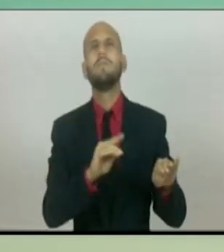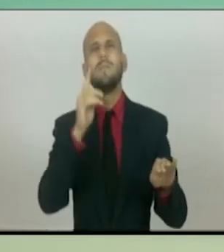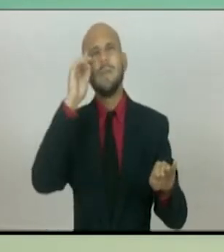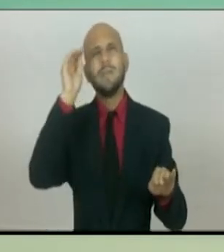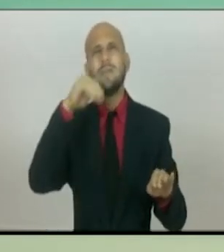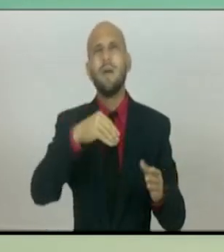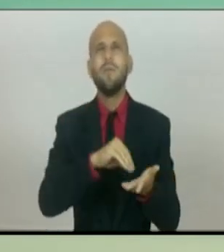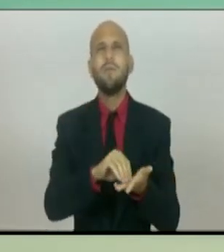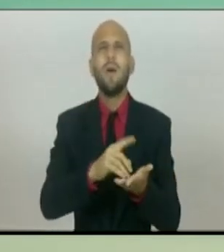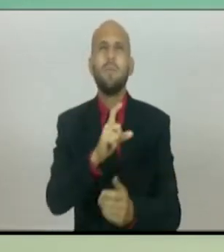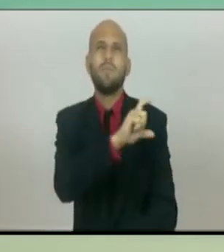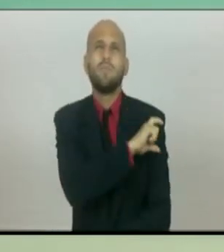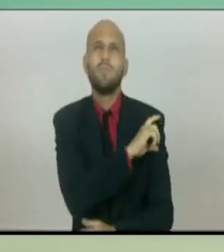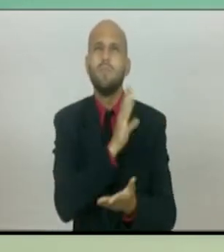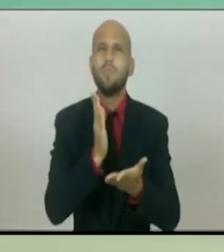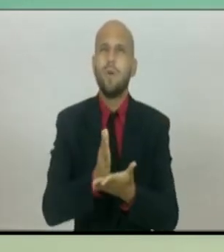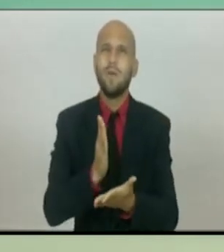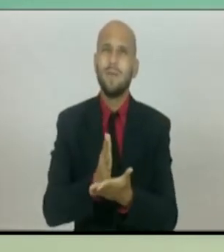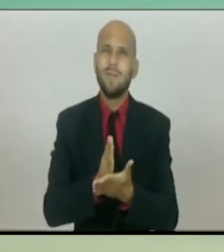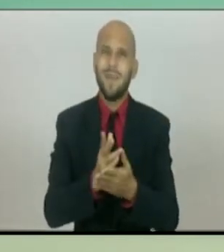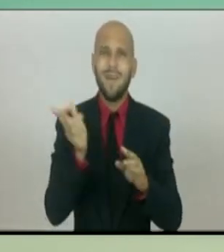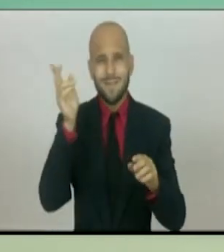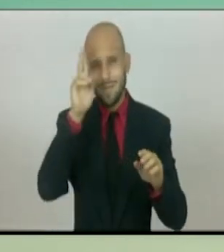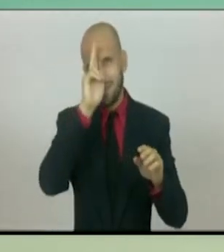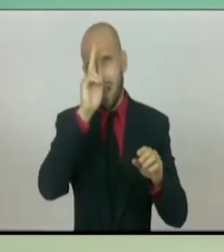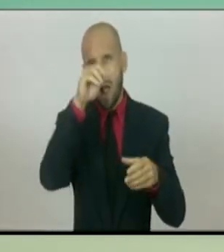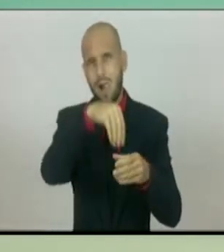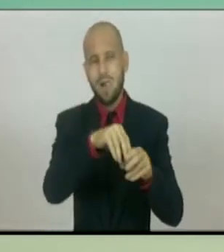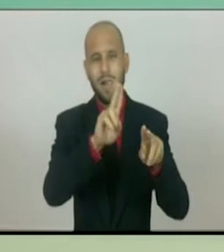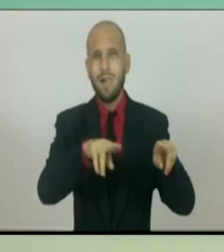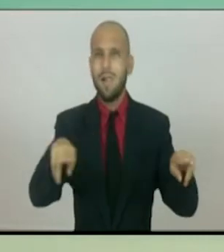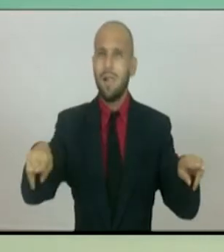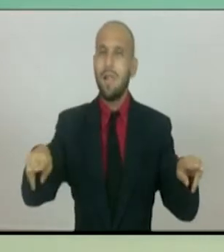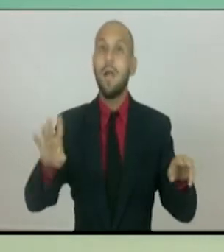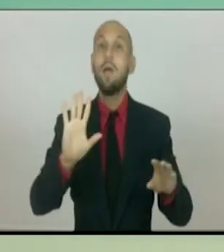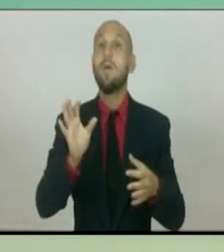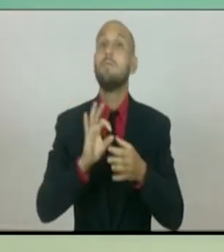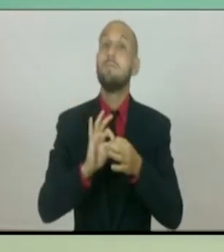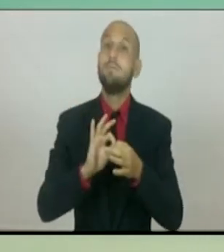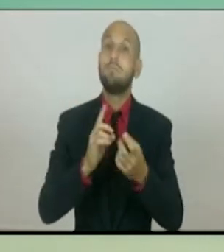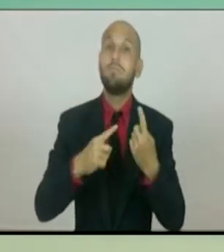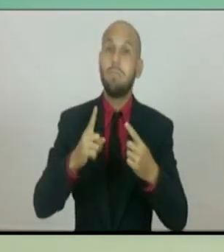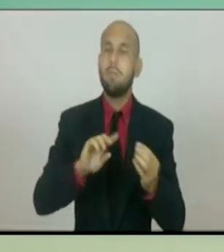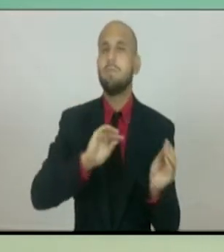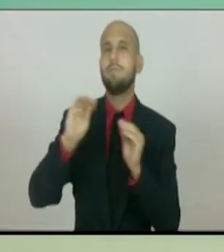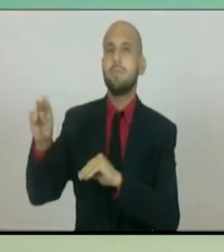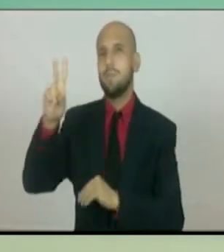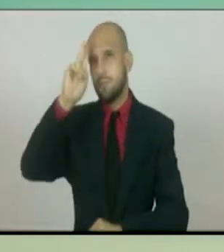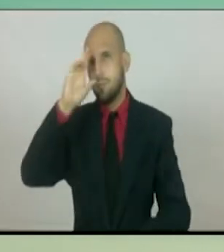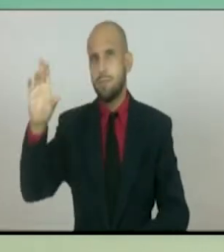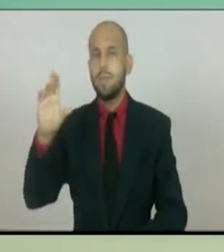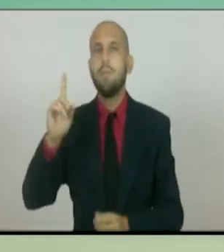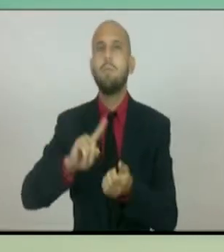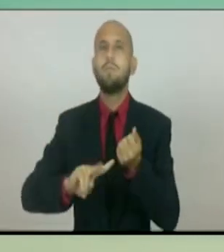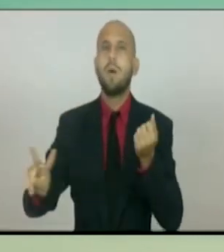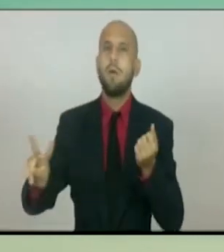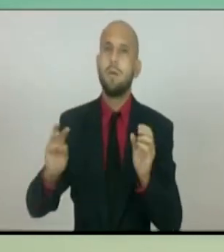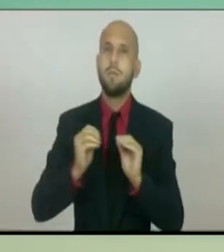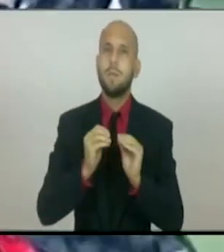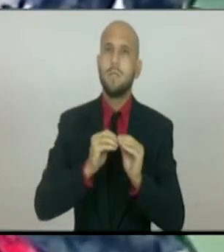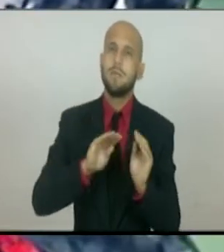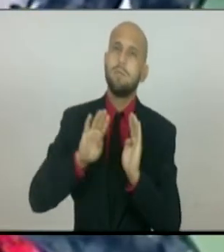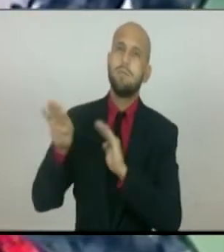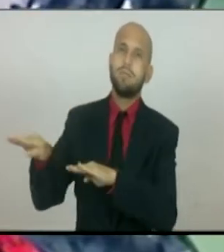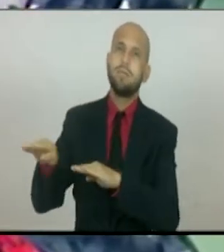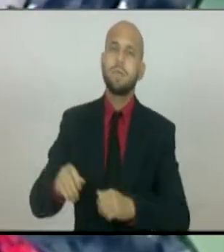Amalia Simone, o sea, en la vocacional, en el hospital que tenemos en la vocacional, y los casos con signo de alarma en estos momentos en el Hospital Provincial. ¿Cómo